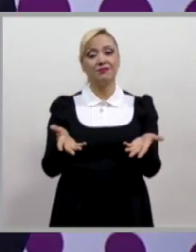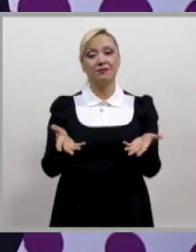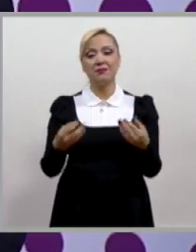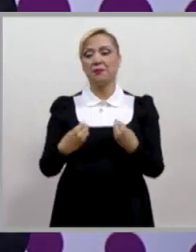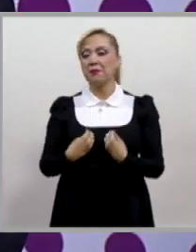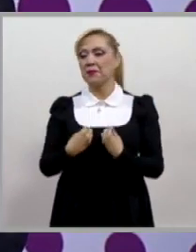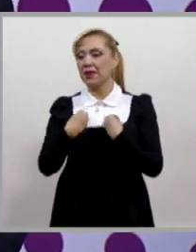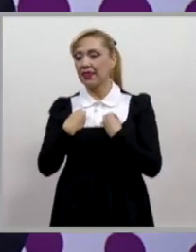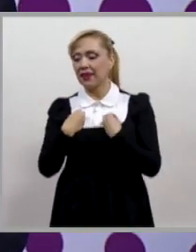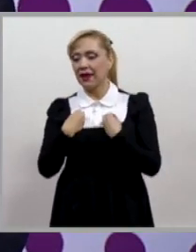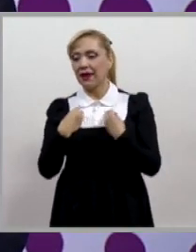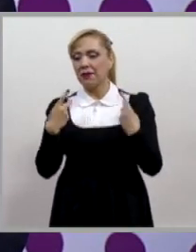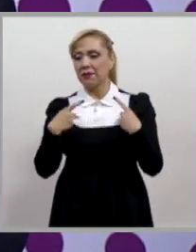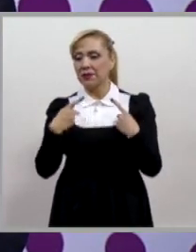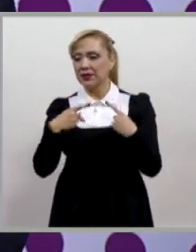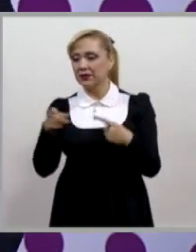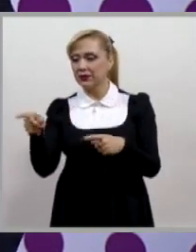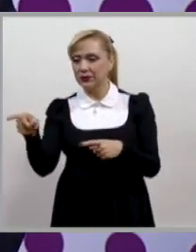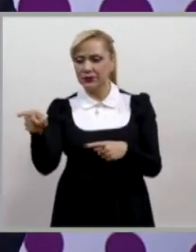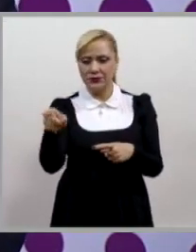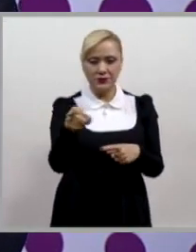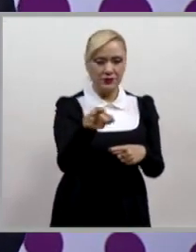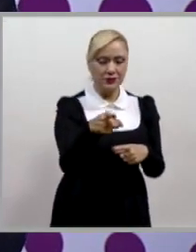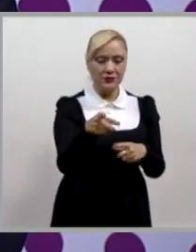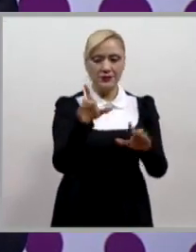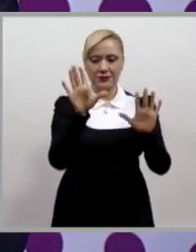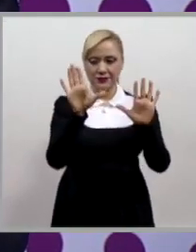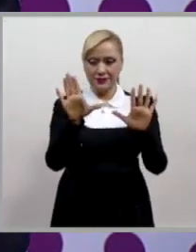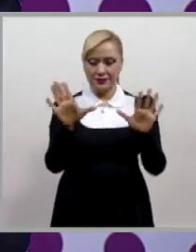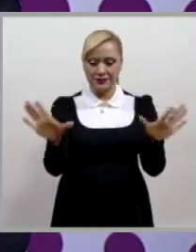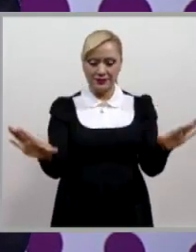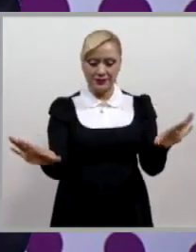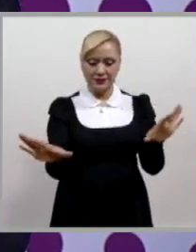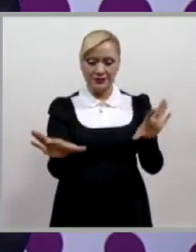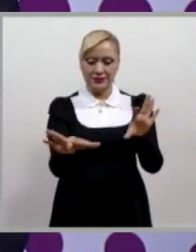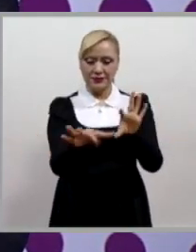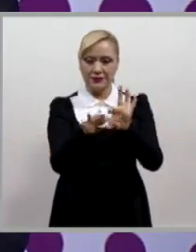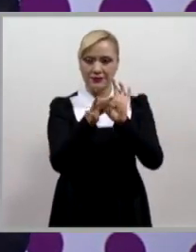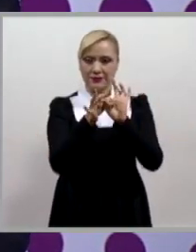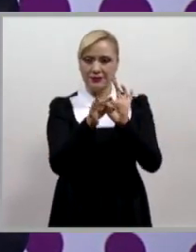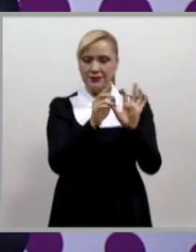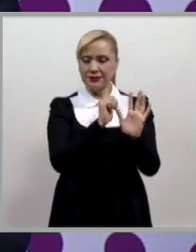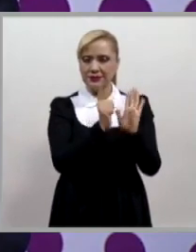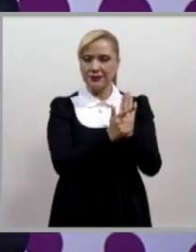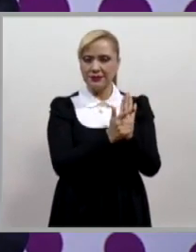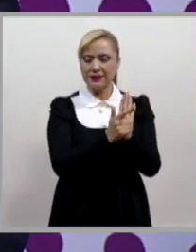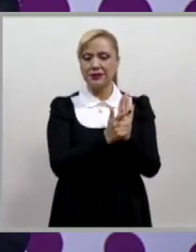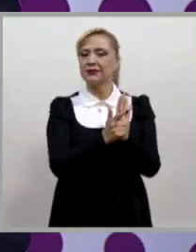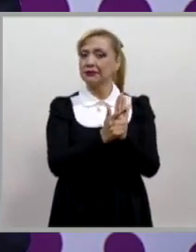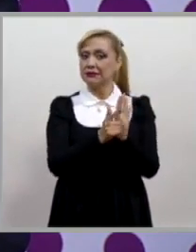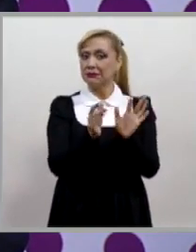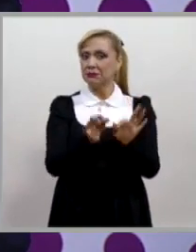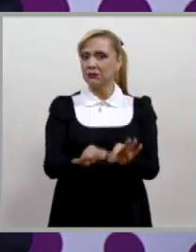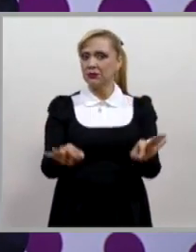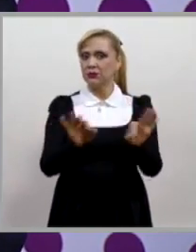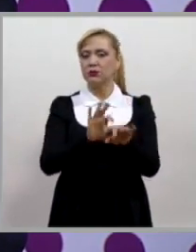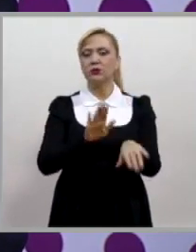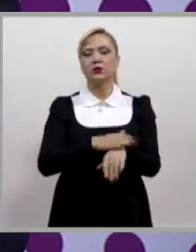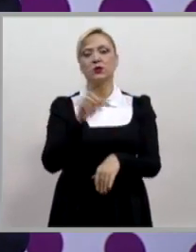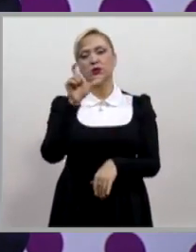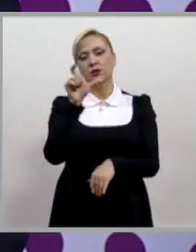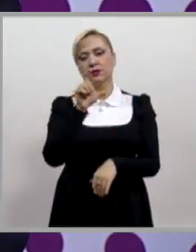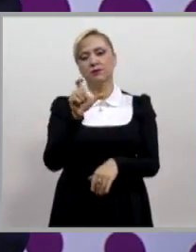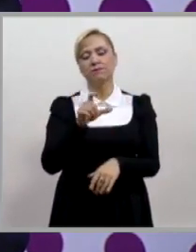vida contradictorios de los ciudadanos. Ese es, yo creo que nuestro principal trabajo, ¿no? Yo creo que cada que uno se enfrenta